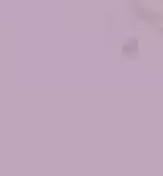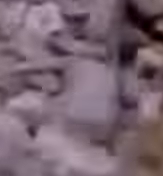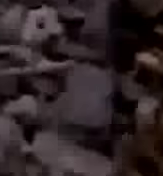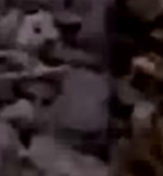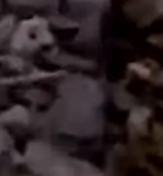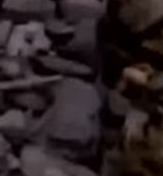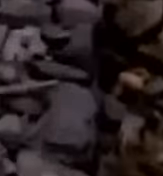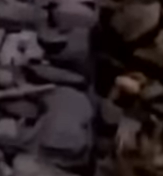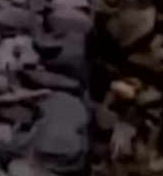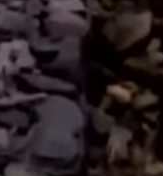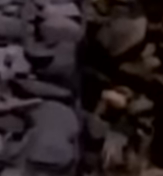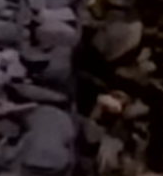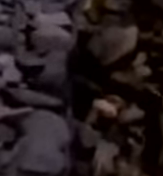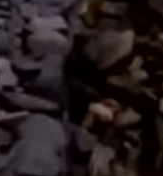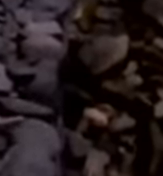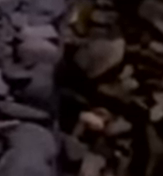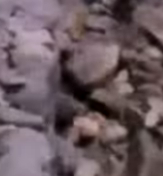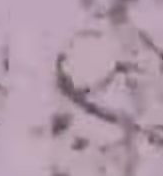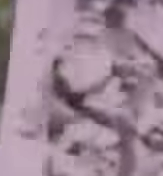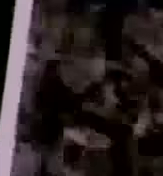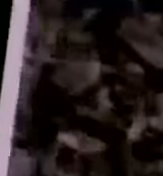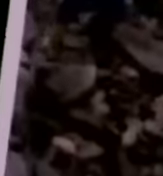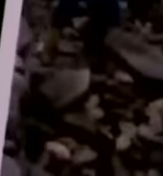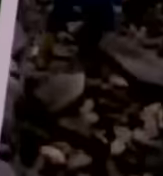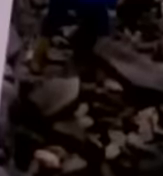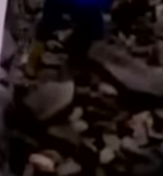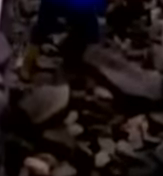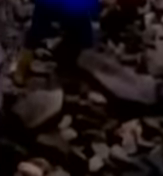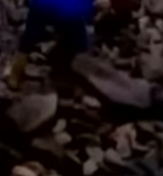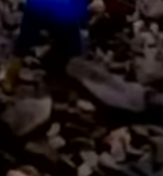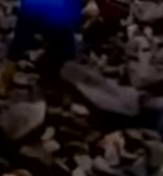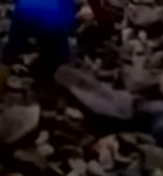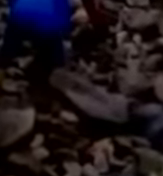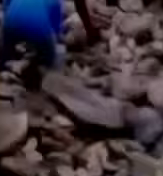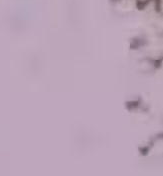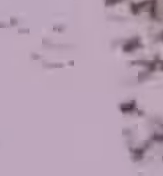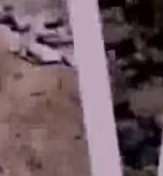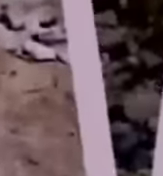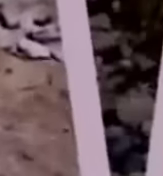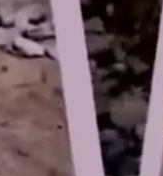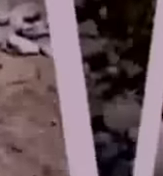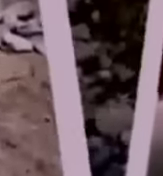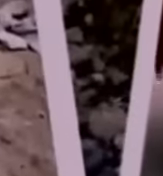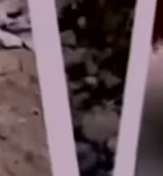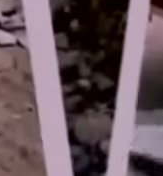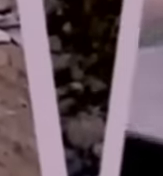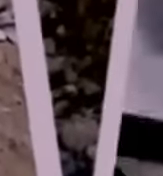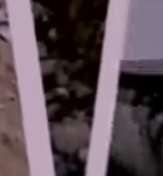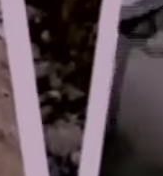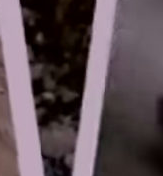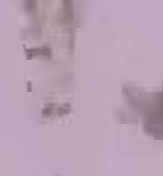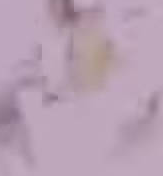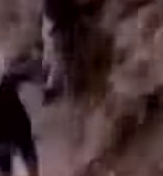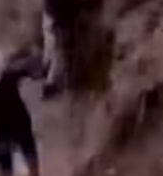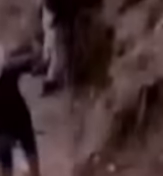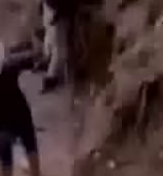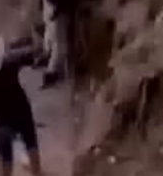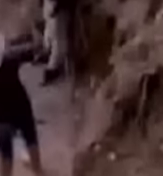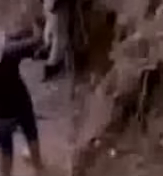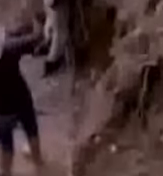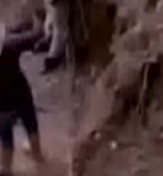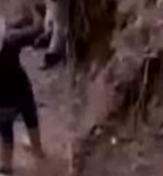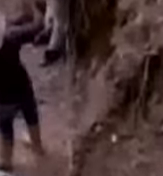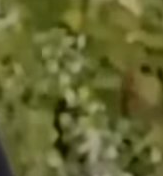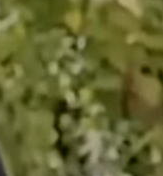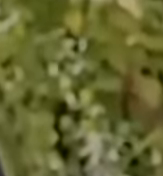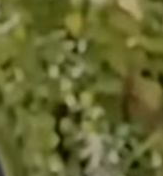a las 6 de la mañana sus obreros, ahí cumpliendo con su meta. Todos estábamos